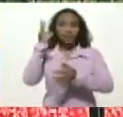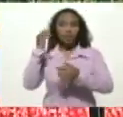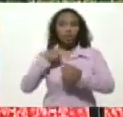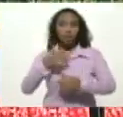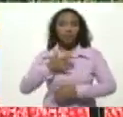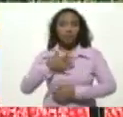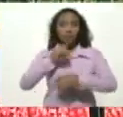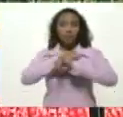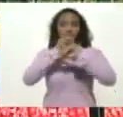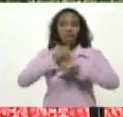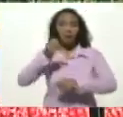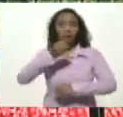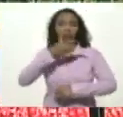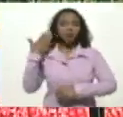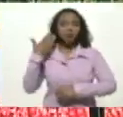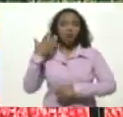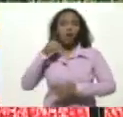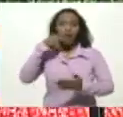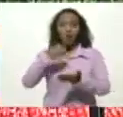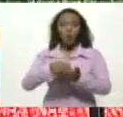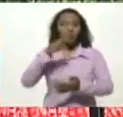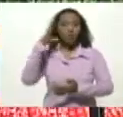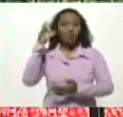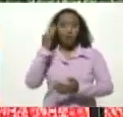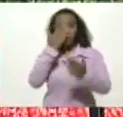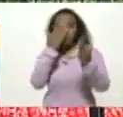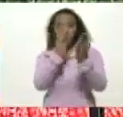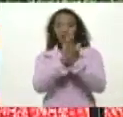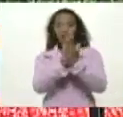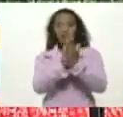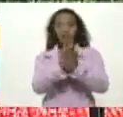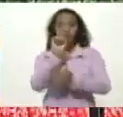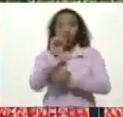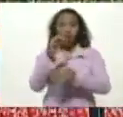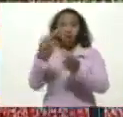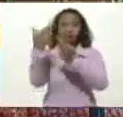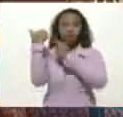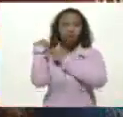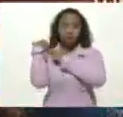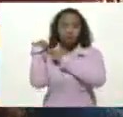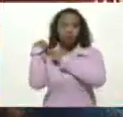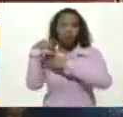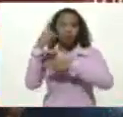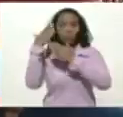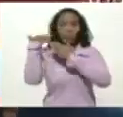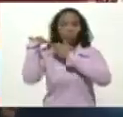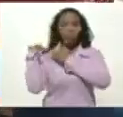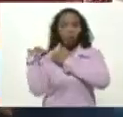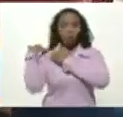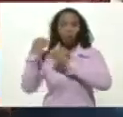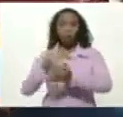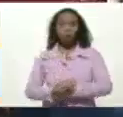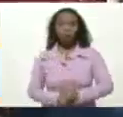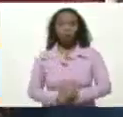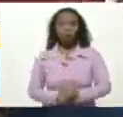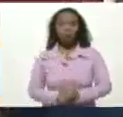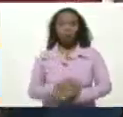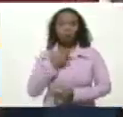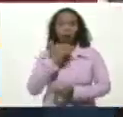siento feliz y orgulloso cada vez que nombro una mujer al frente de una responsabilidad, de un cargo, de